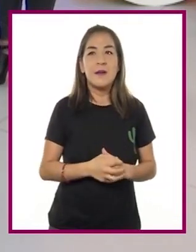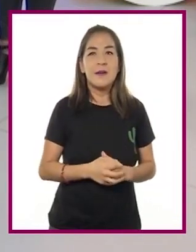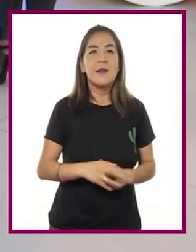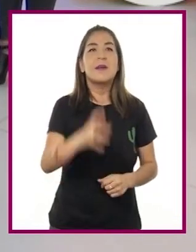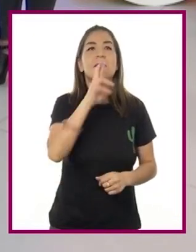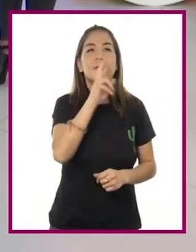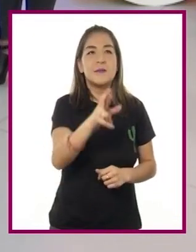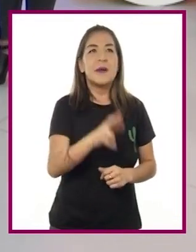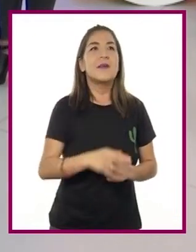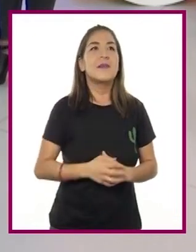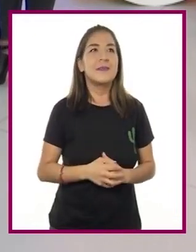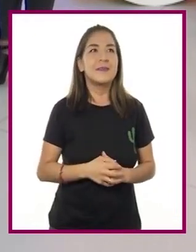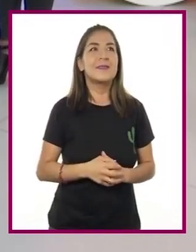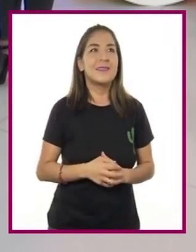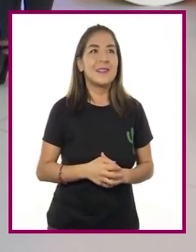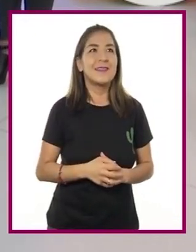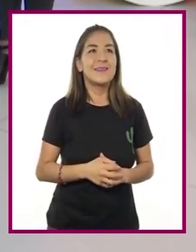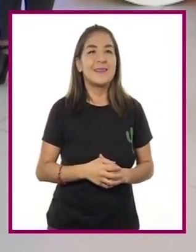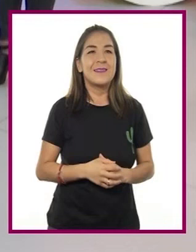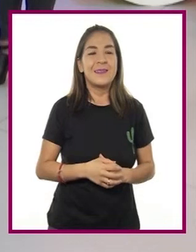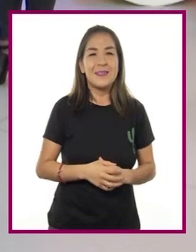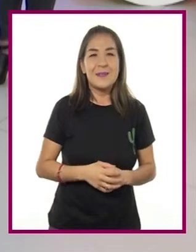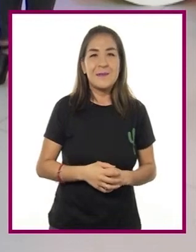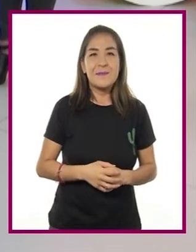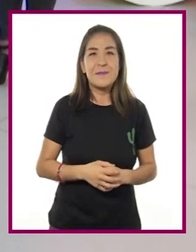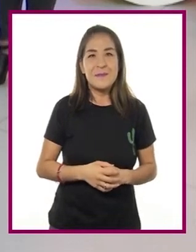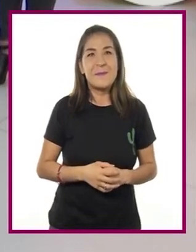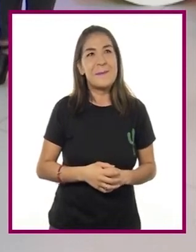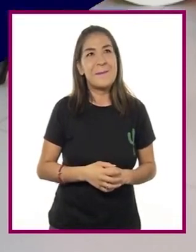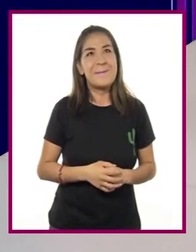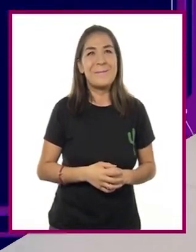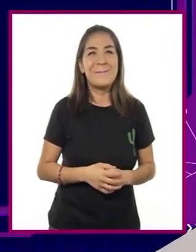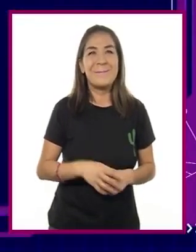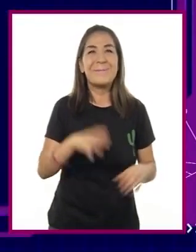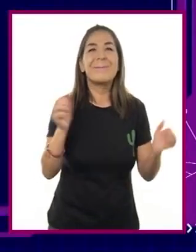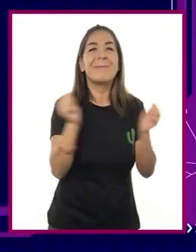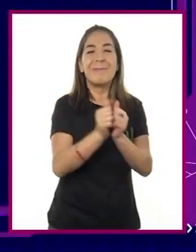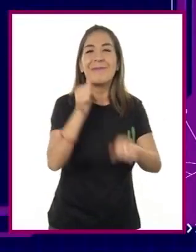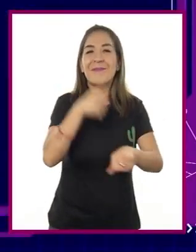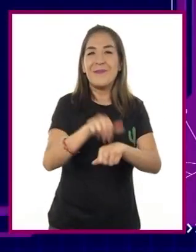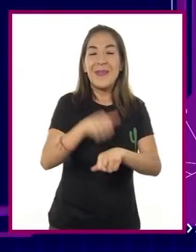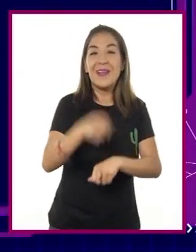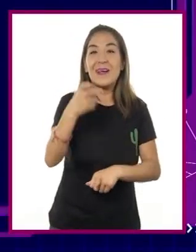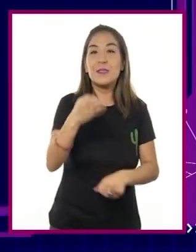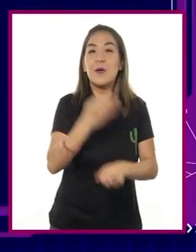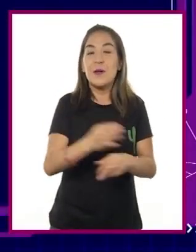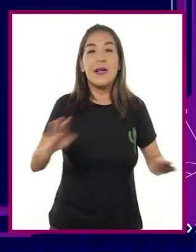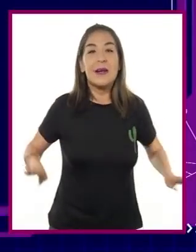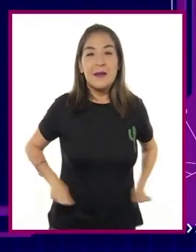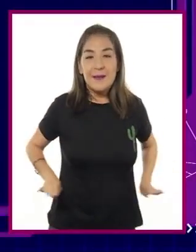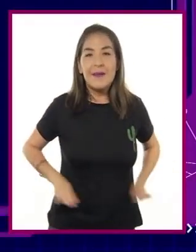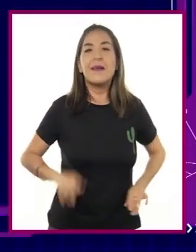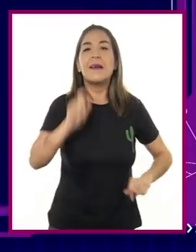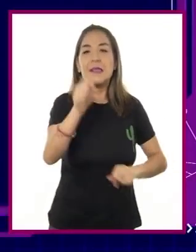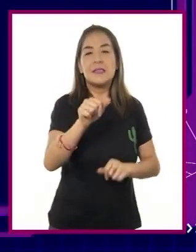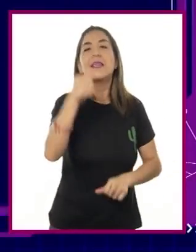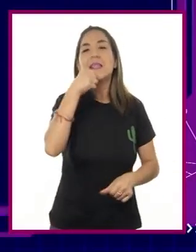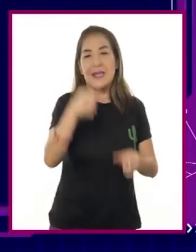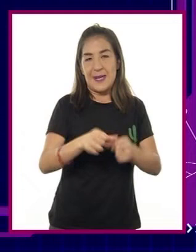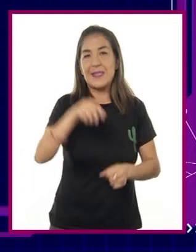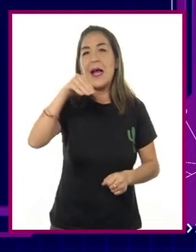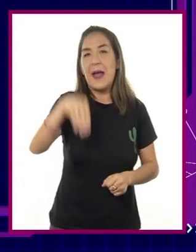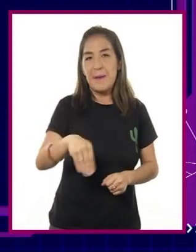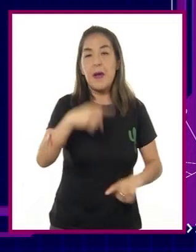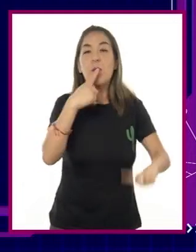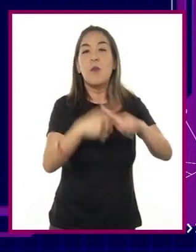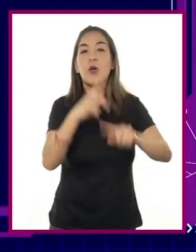resultado también es correcto? Excelente pregunta, Leslie. Lo único que debemos de hacer es sustituir la literal m